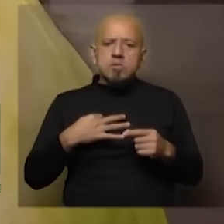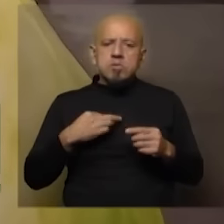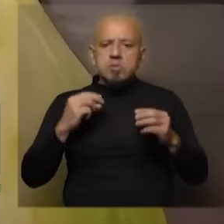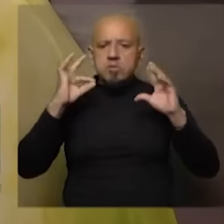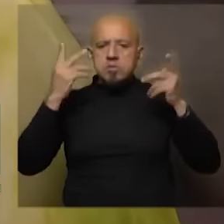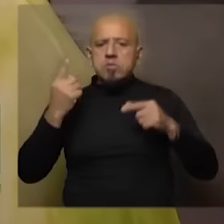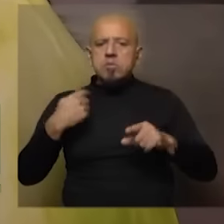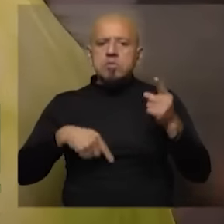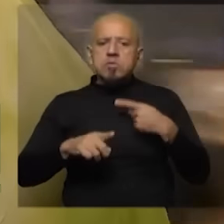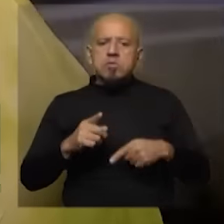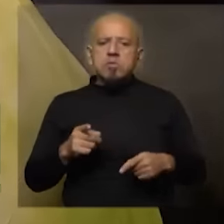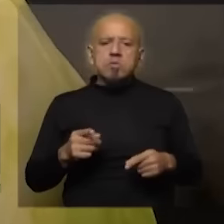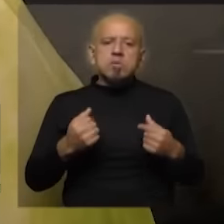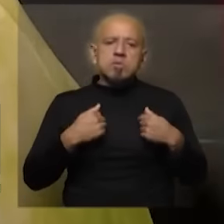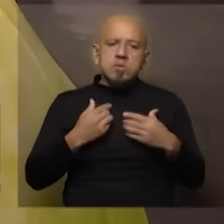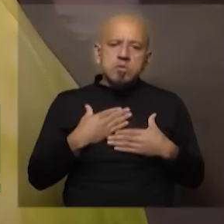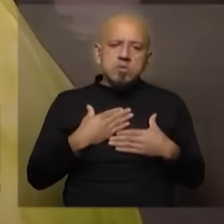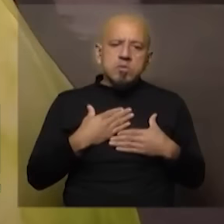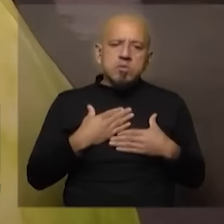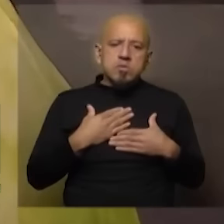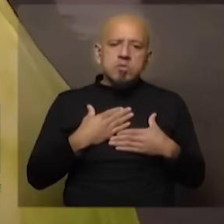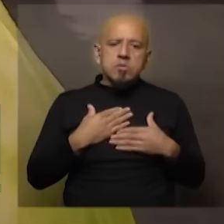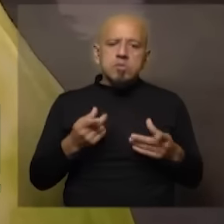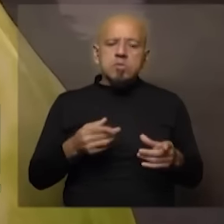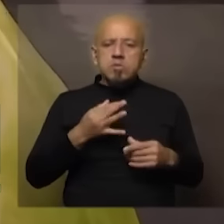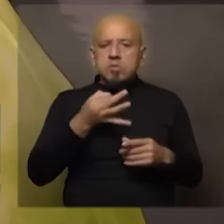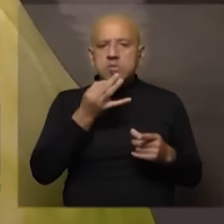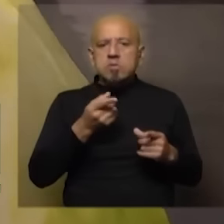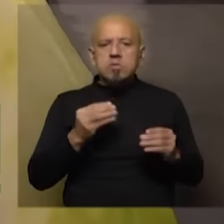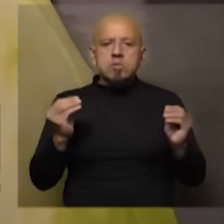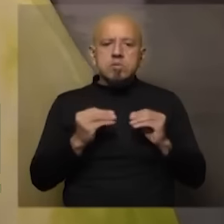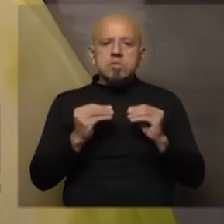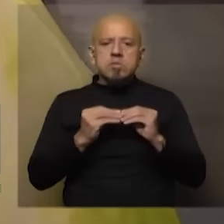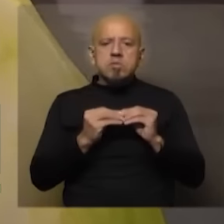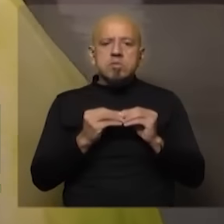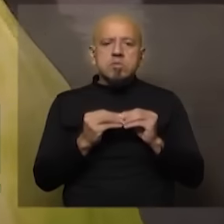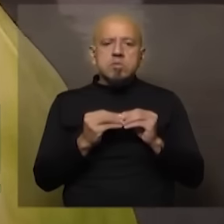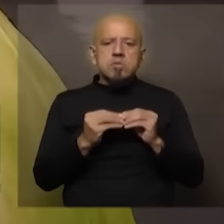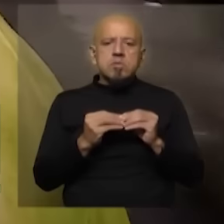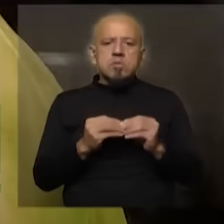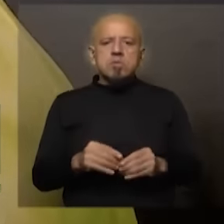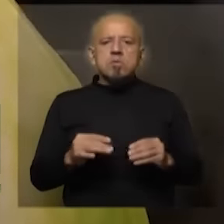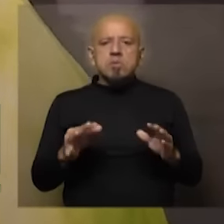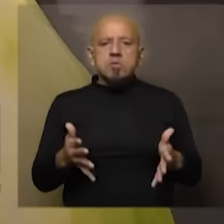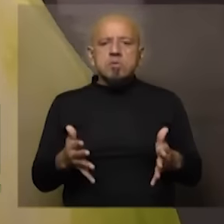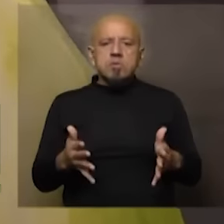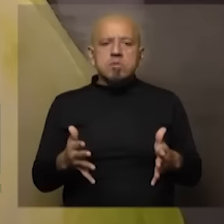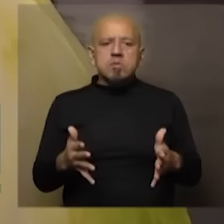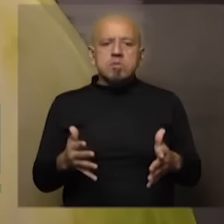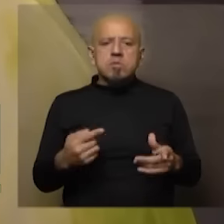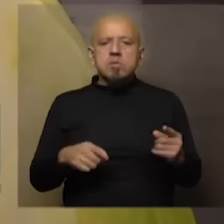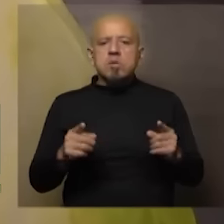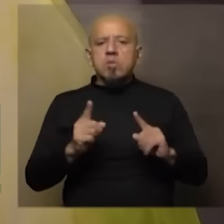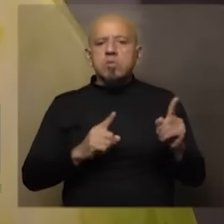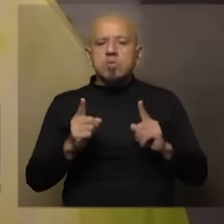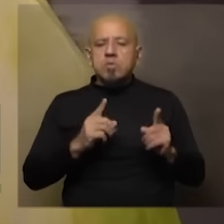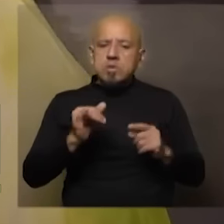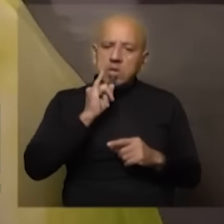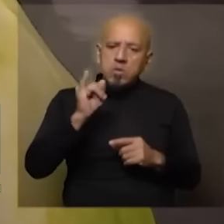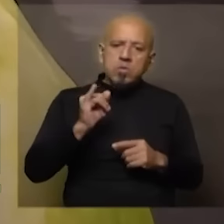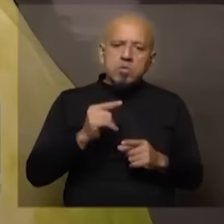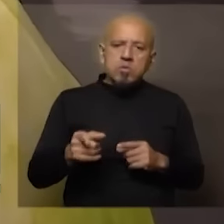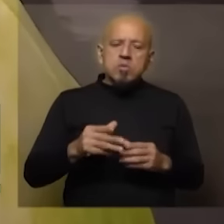a esos parámetros es que nosotros estamos diciendo a las compañeras que toda aquella que tenga alguna denuncia